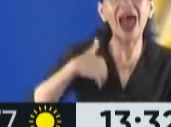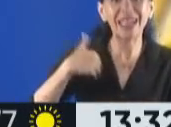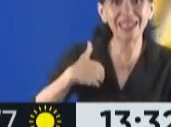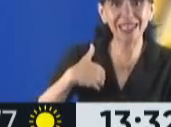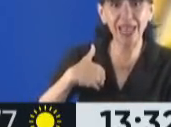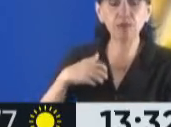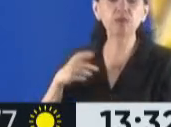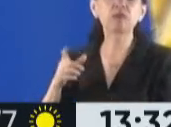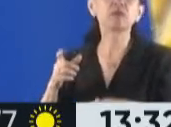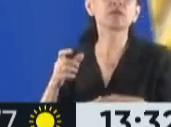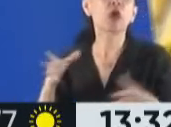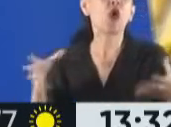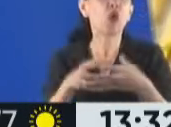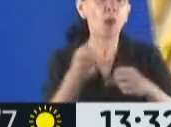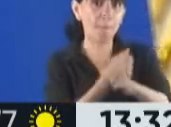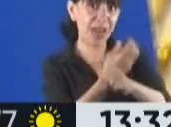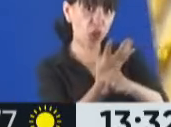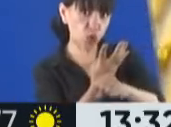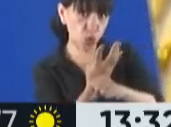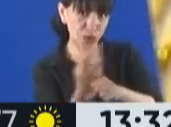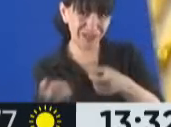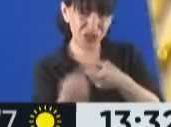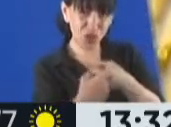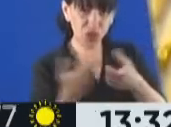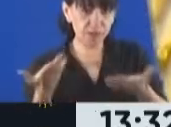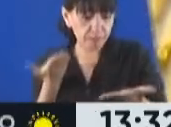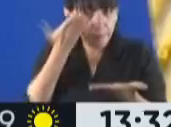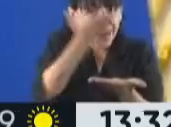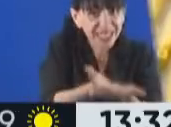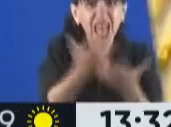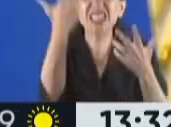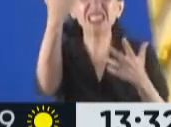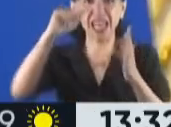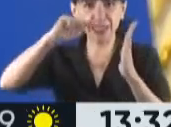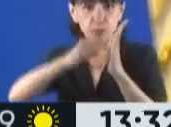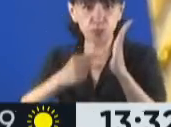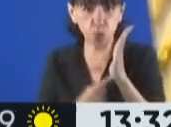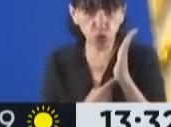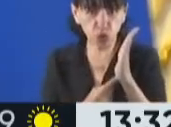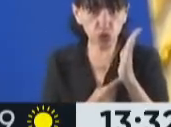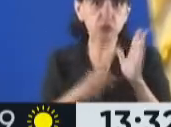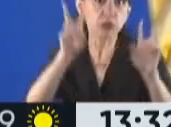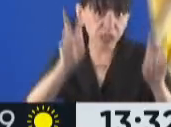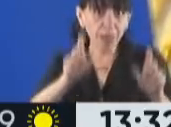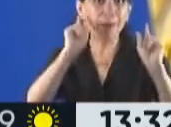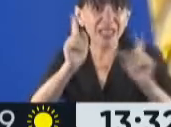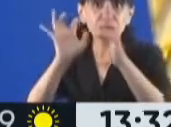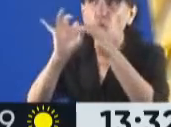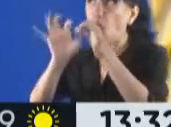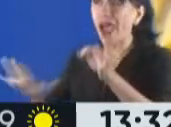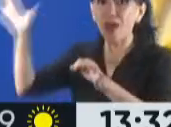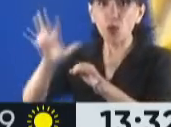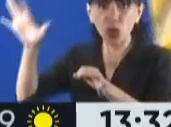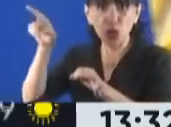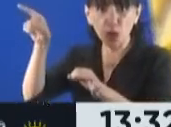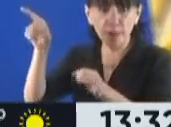Mercosur 3 temas puntuales que tienen que ver con el acuerdo de Unión Europea para